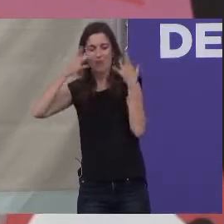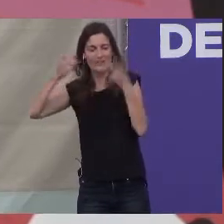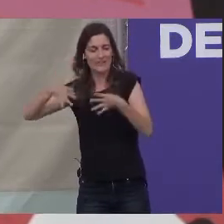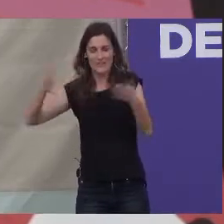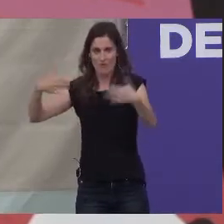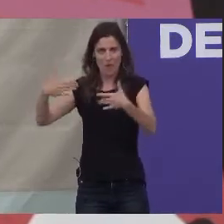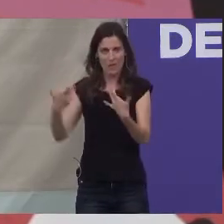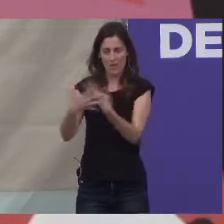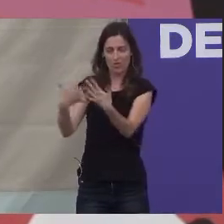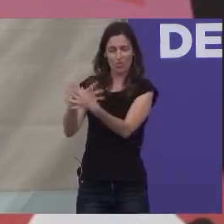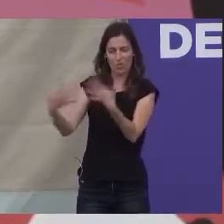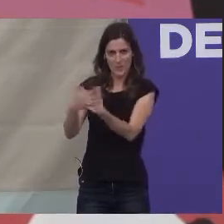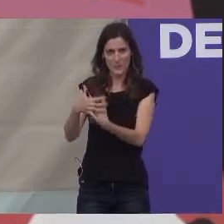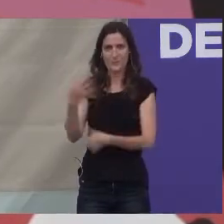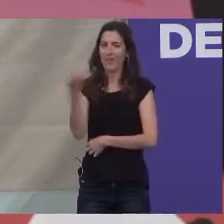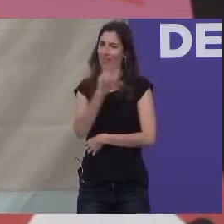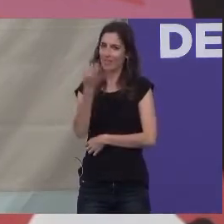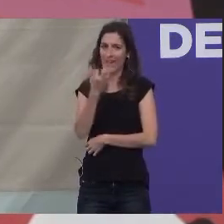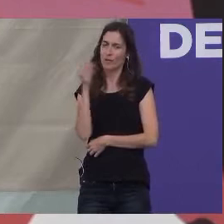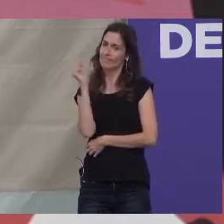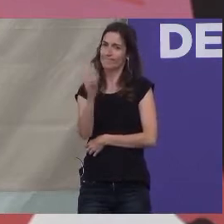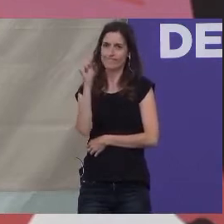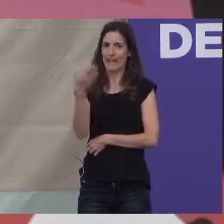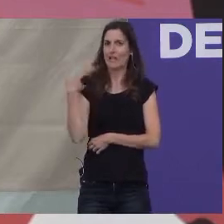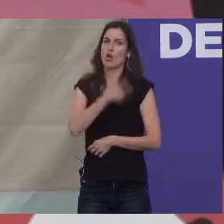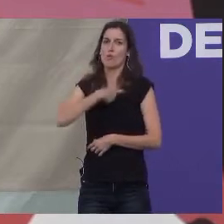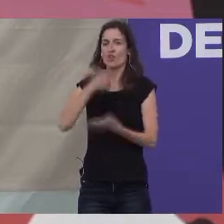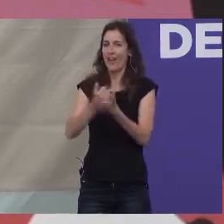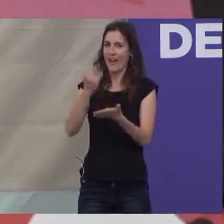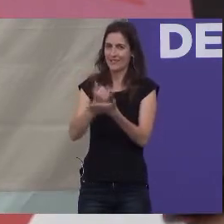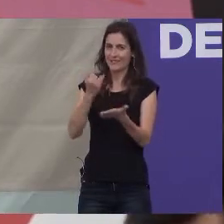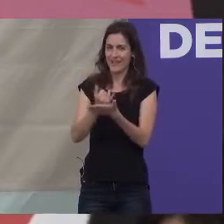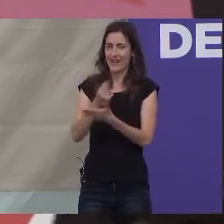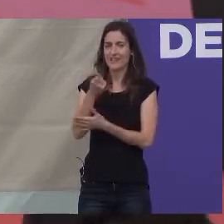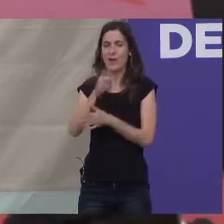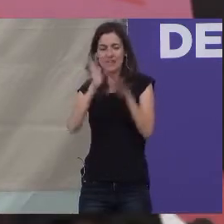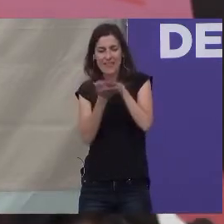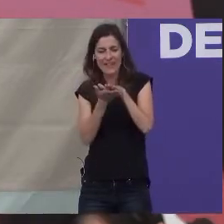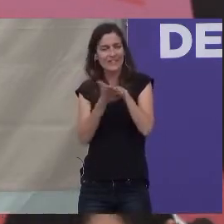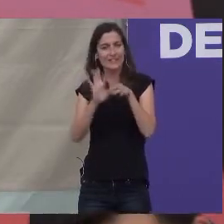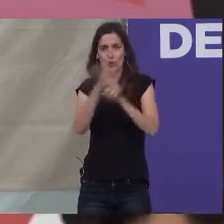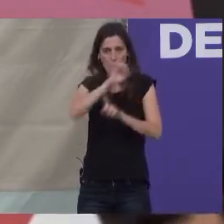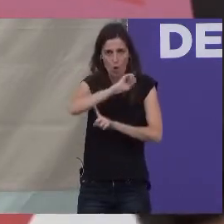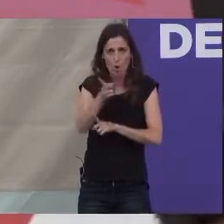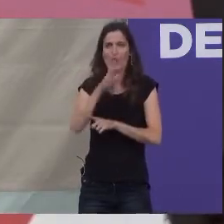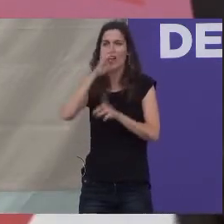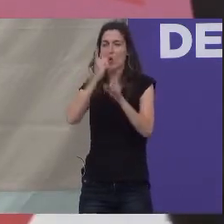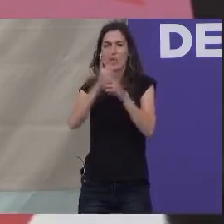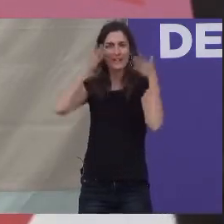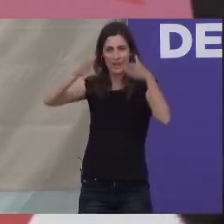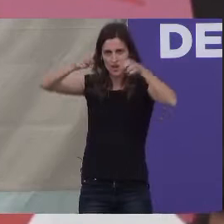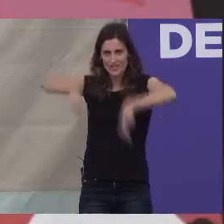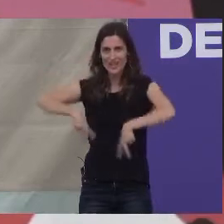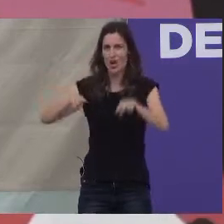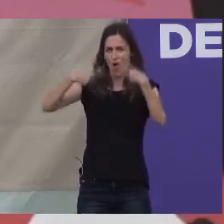objetividad. Tengo que reprochar a la anterior Comisión de Garantías aquellos expedientes no resueltos, denuncias que no fueron atendidas,